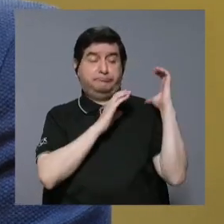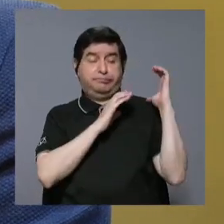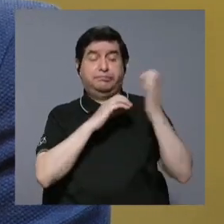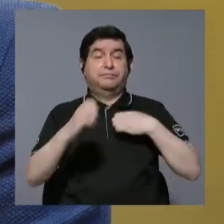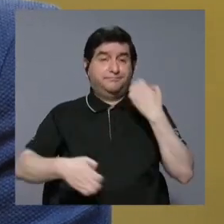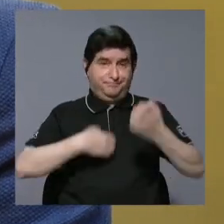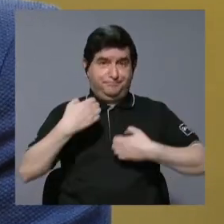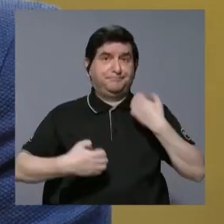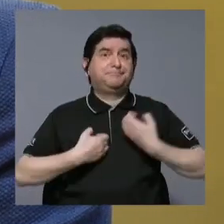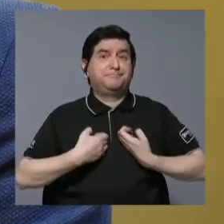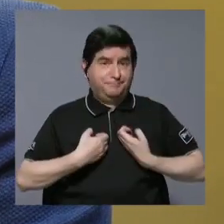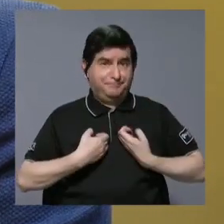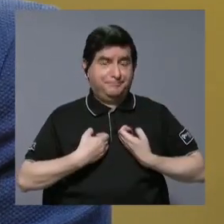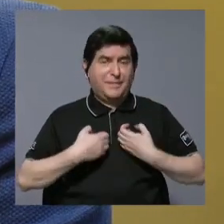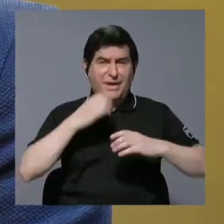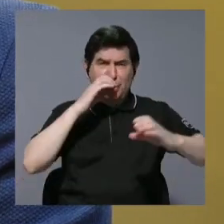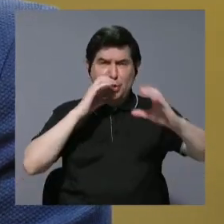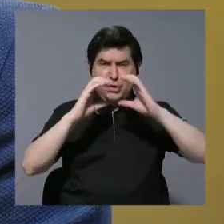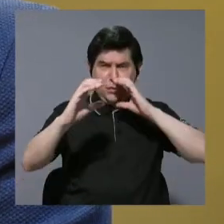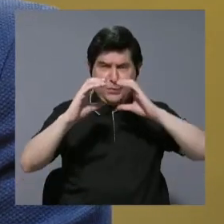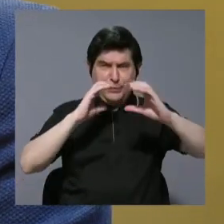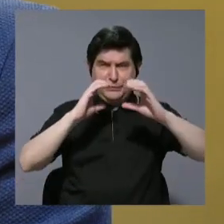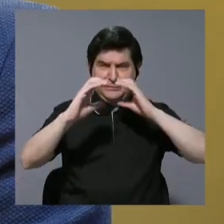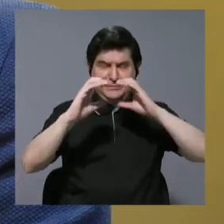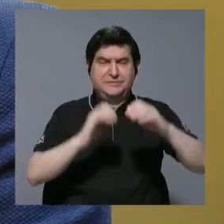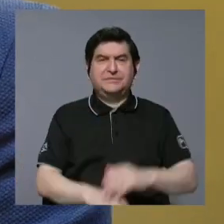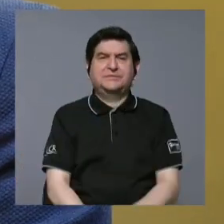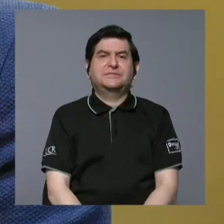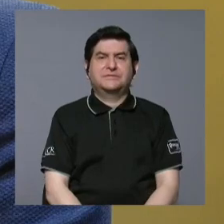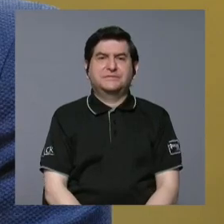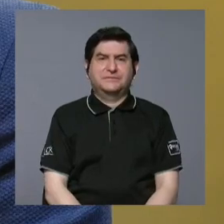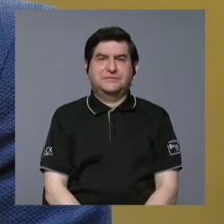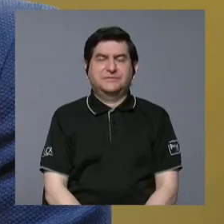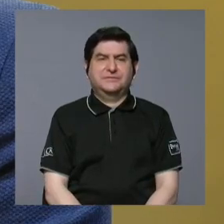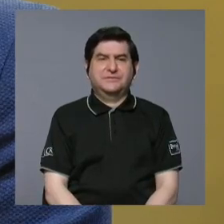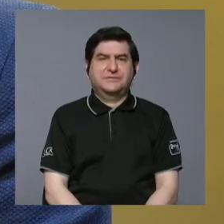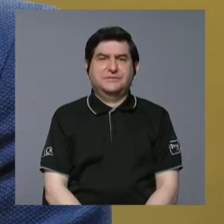emocional, y la comunicación precisamente